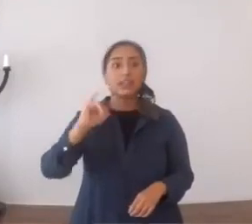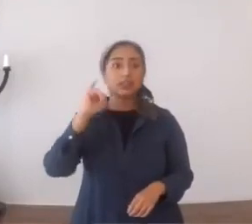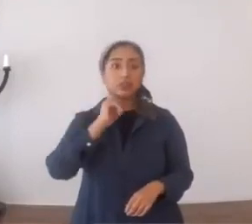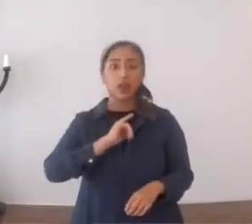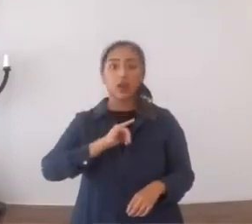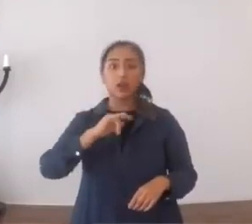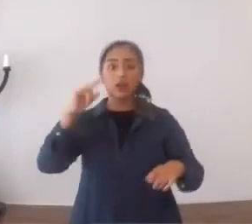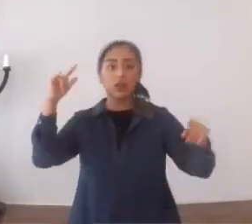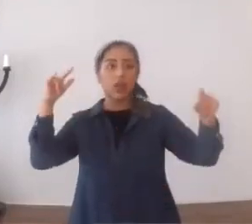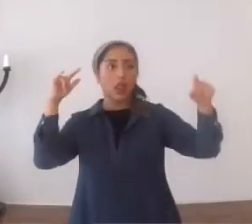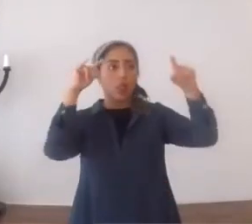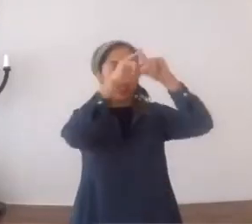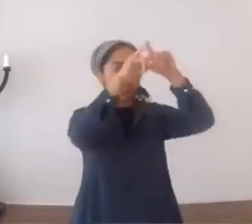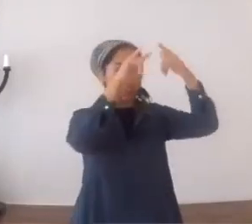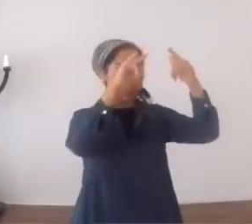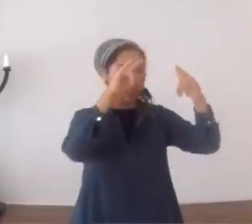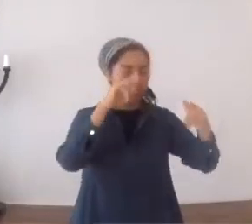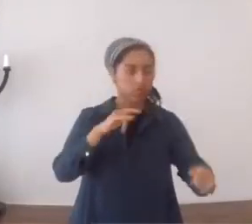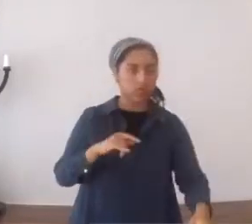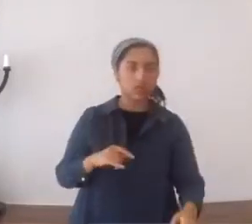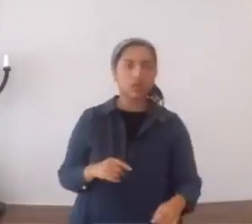Israel derribó un avión